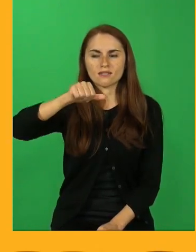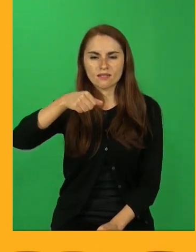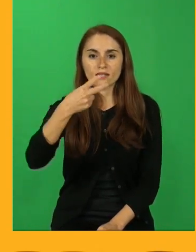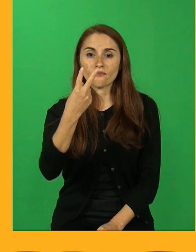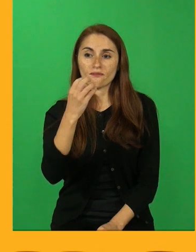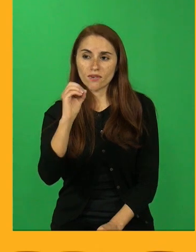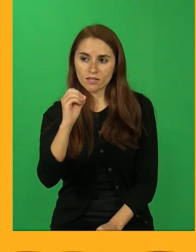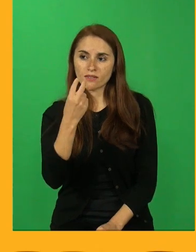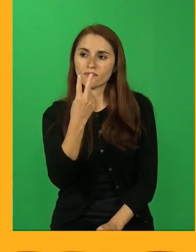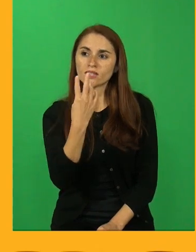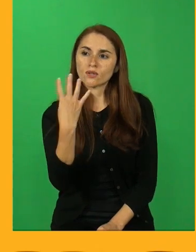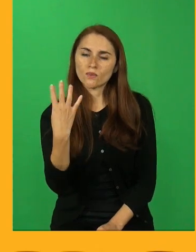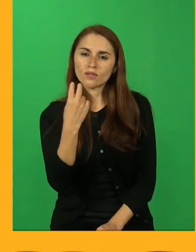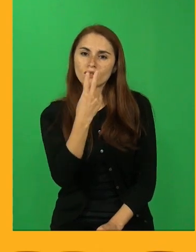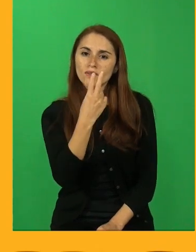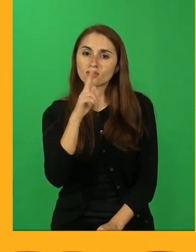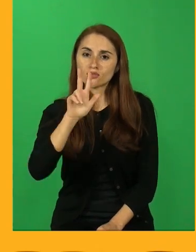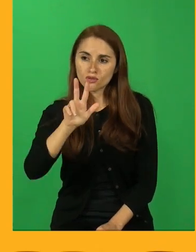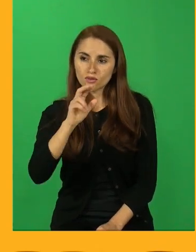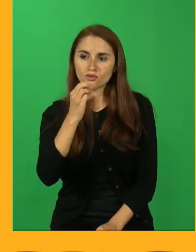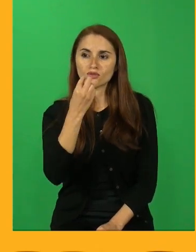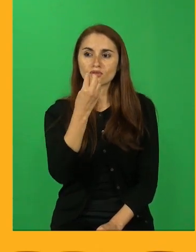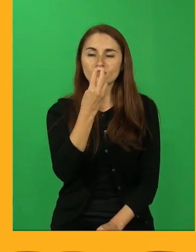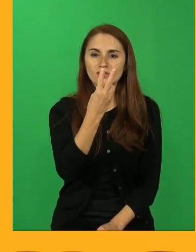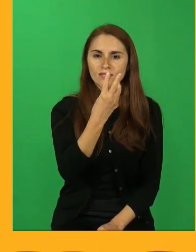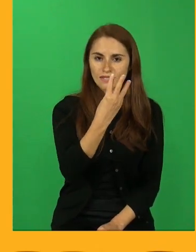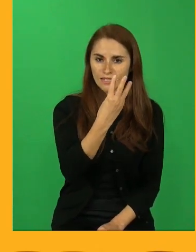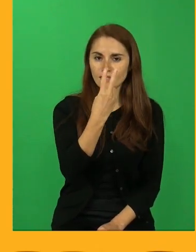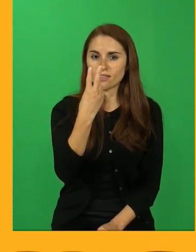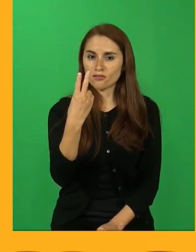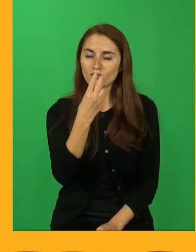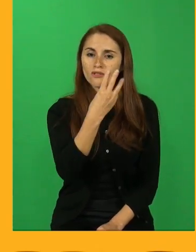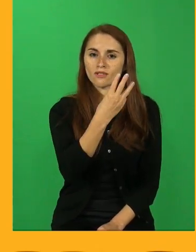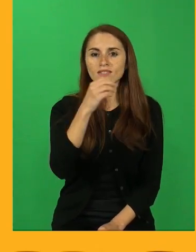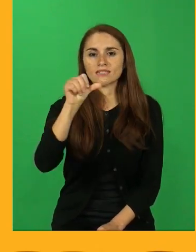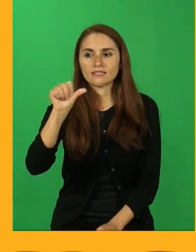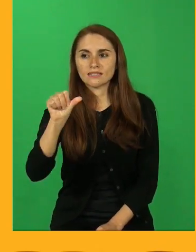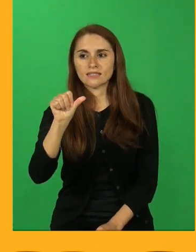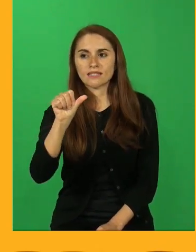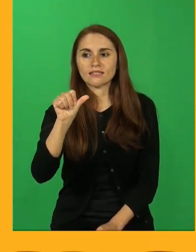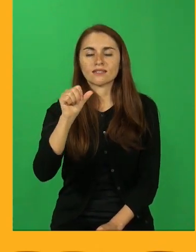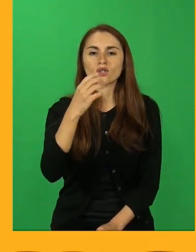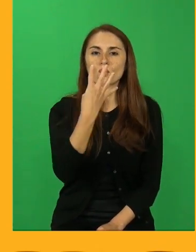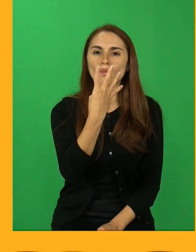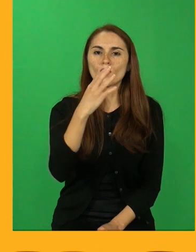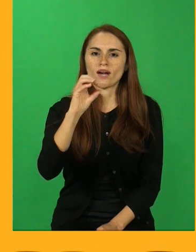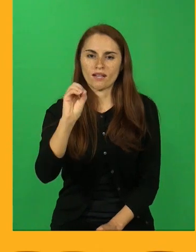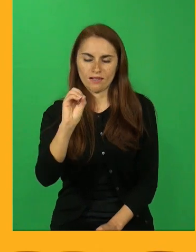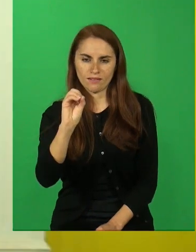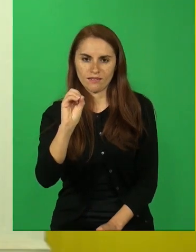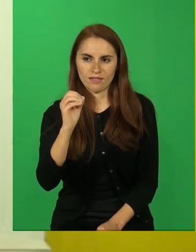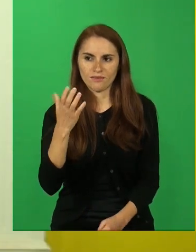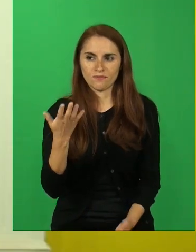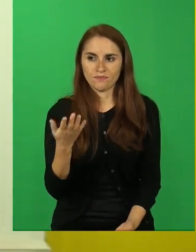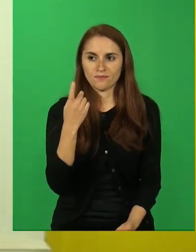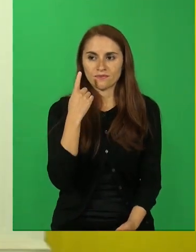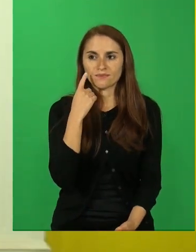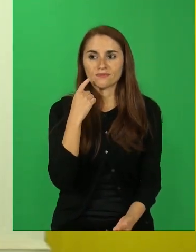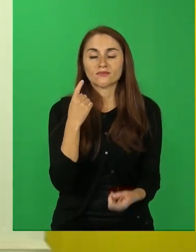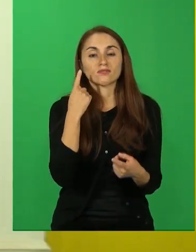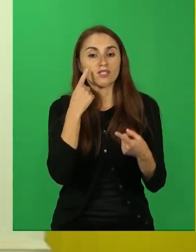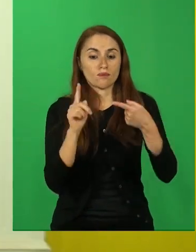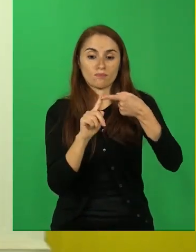20, 24, 28, 32, 36 y 40. Eso era el paso número